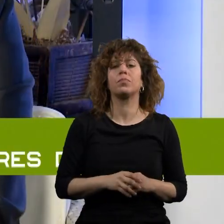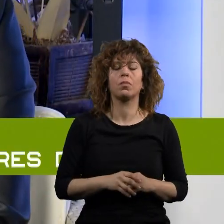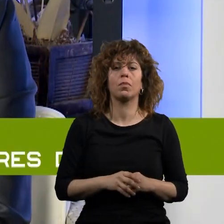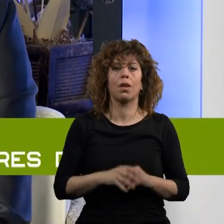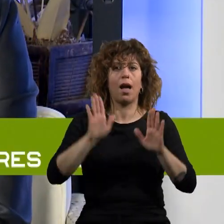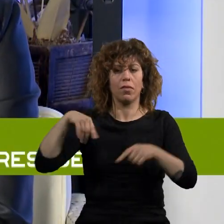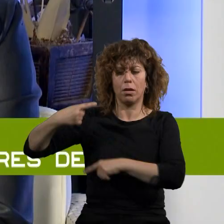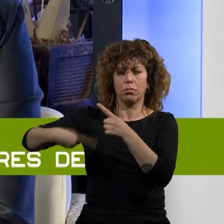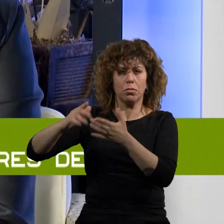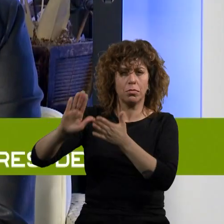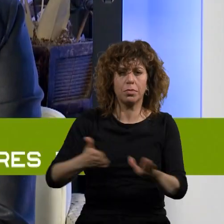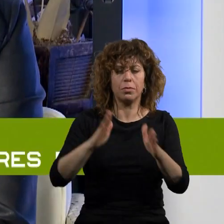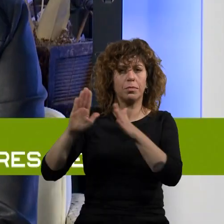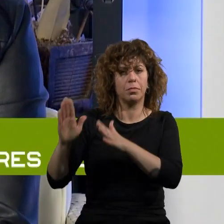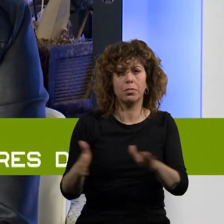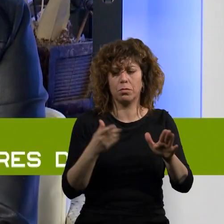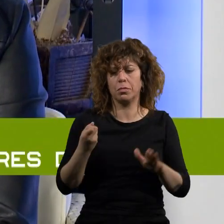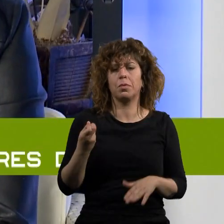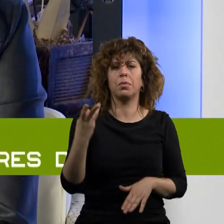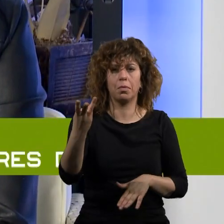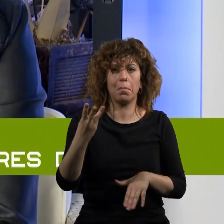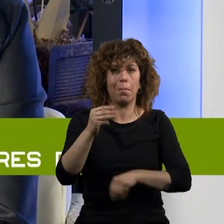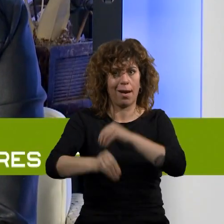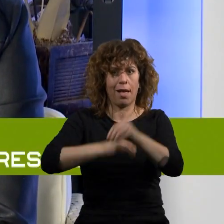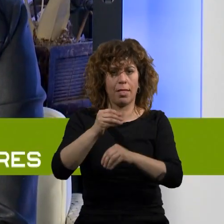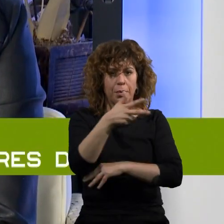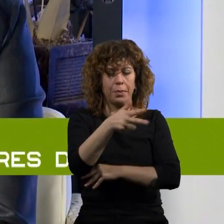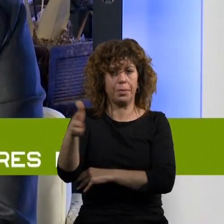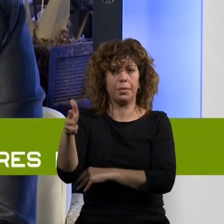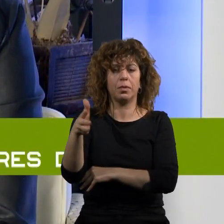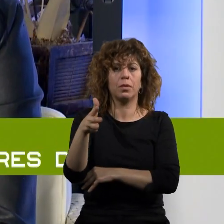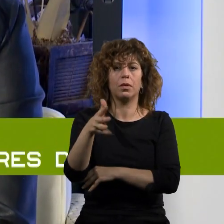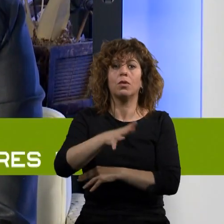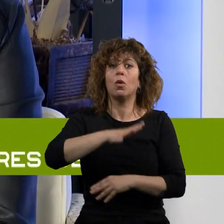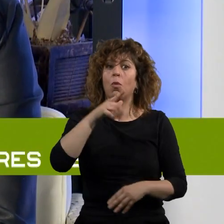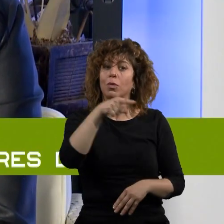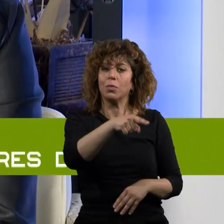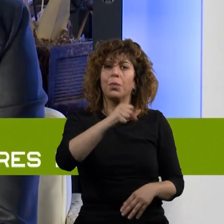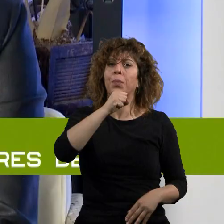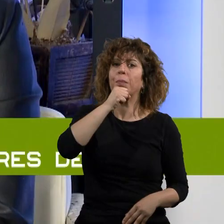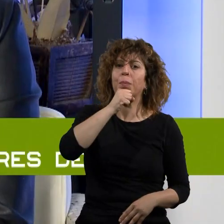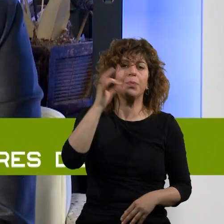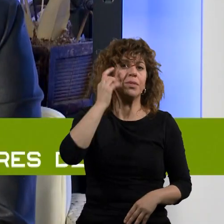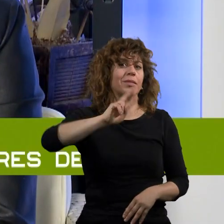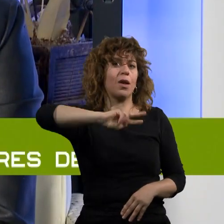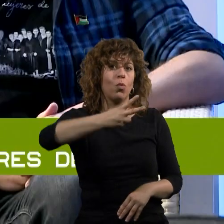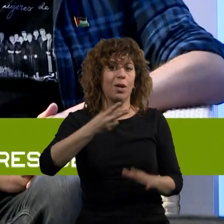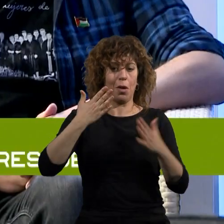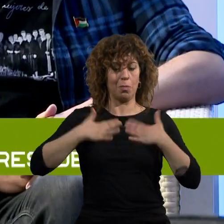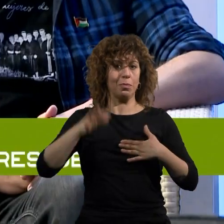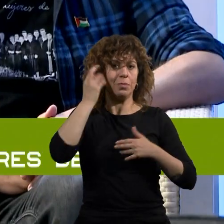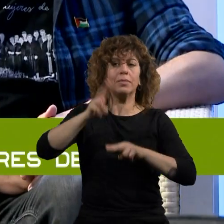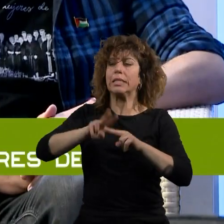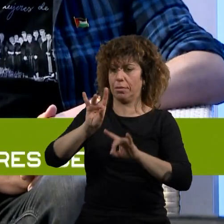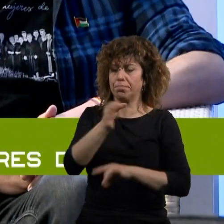muchas generaciones, Claro. ¿no? Para hacer esto. Porque, claro, estamos hablando de que tu bisabuela era una mujer de negro, ¿no? Eso